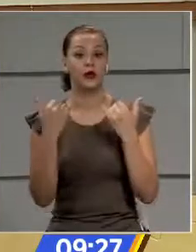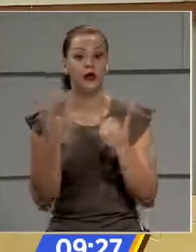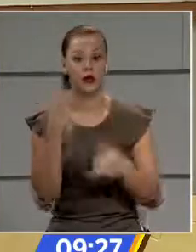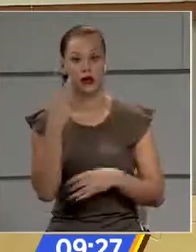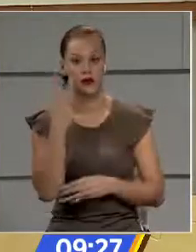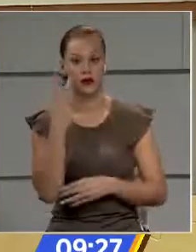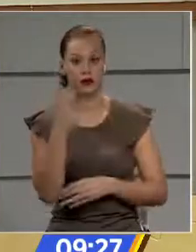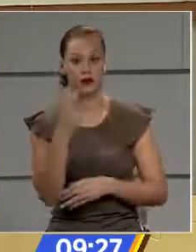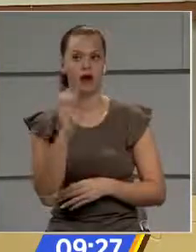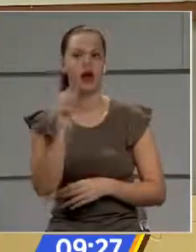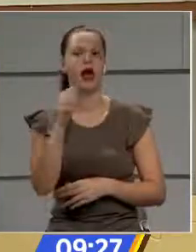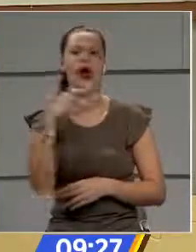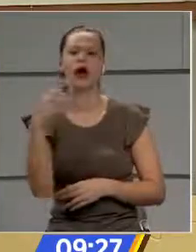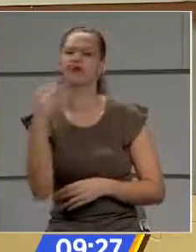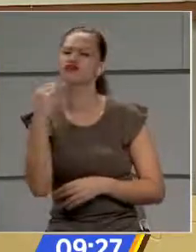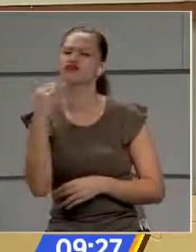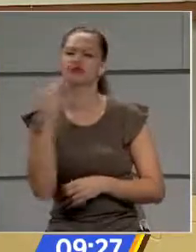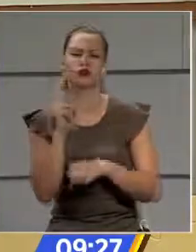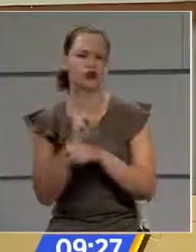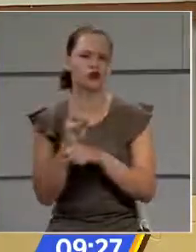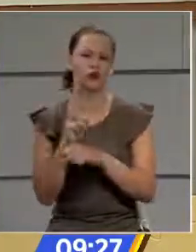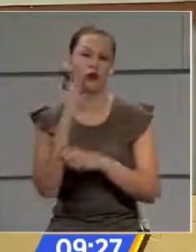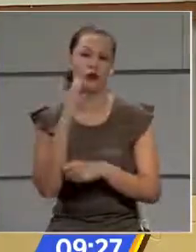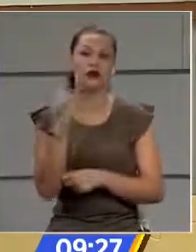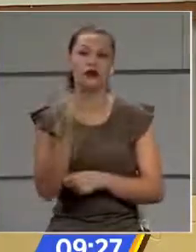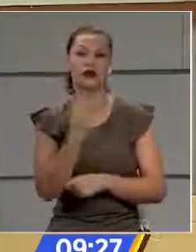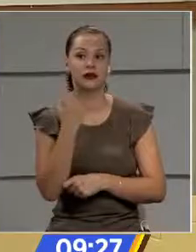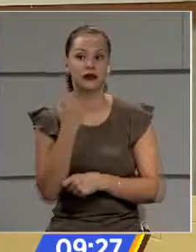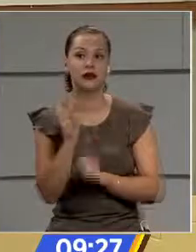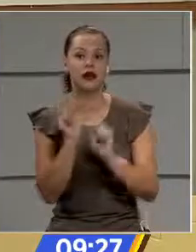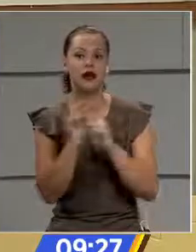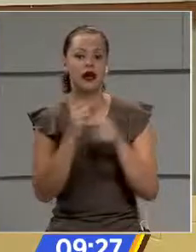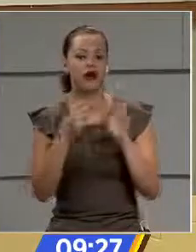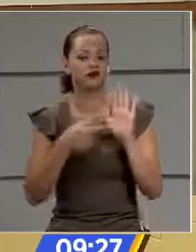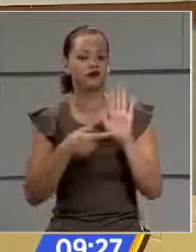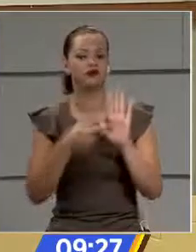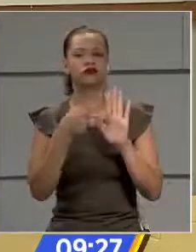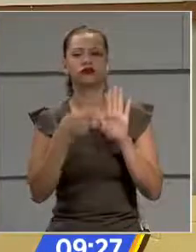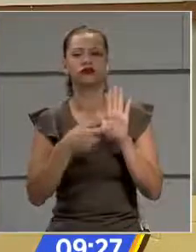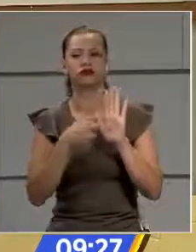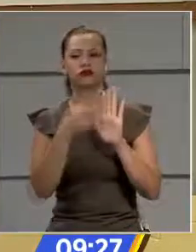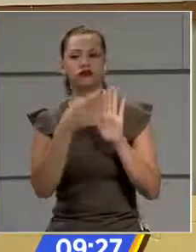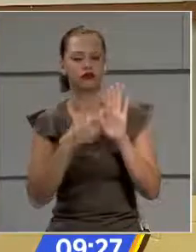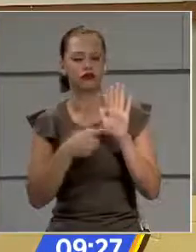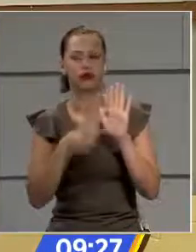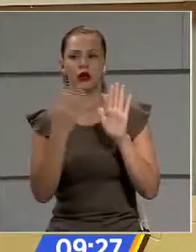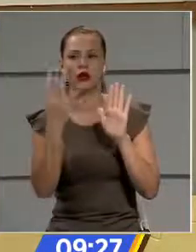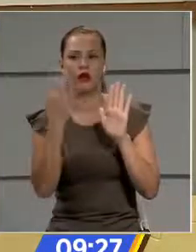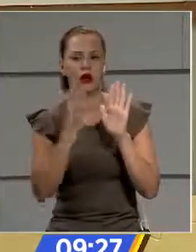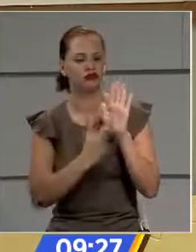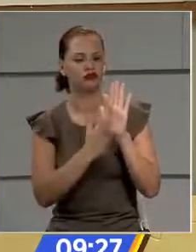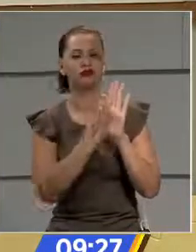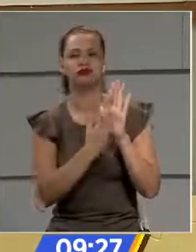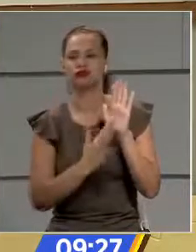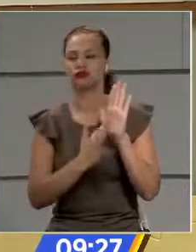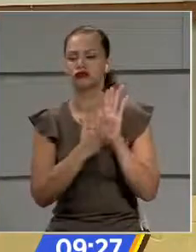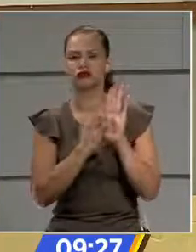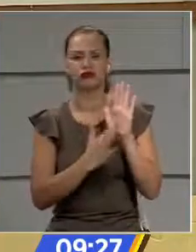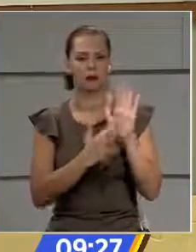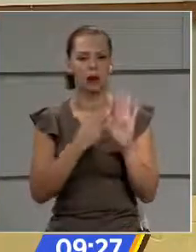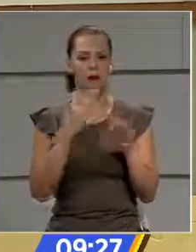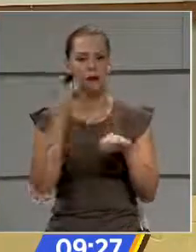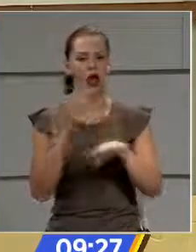viendo. La aplicación es sencilla de utilizar porque, como siempre, ¿verdad?, lo que hacemos es digitalmente con el dedo, ¿verdad? Vamos